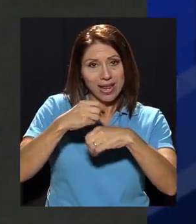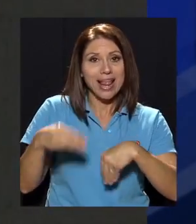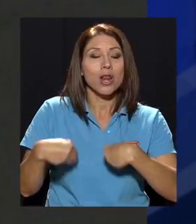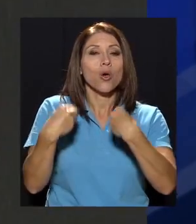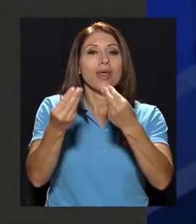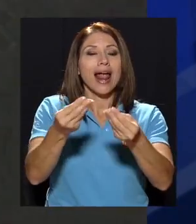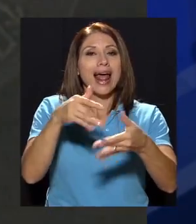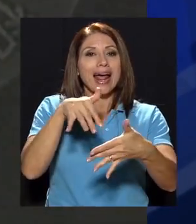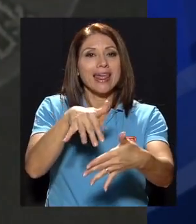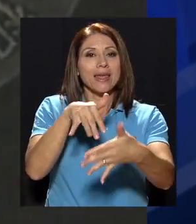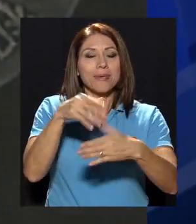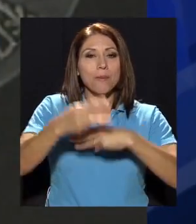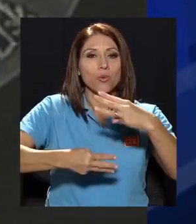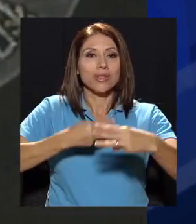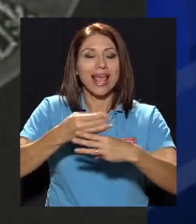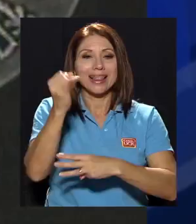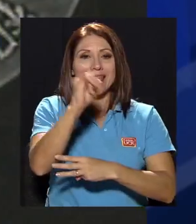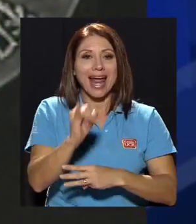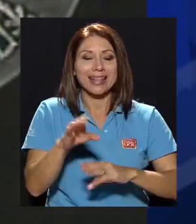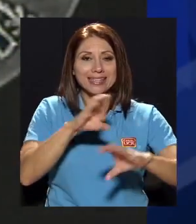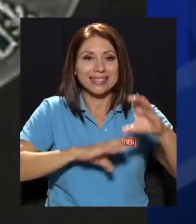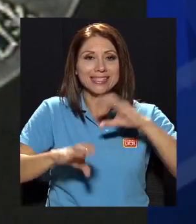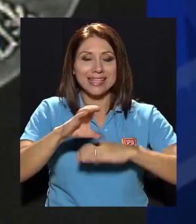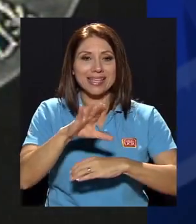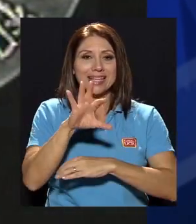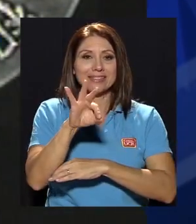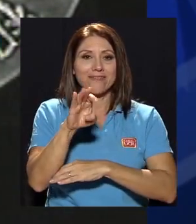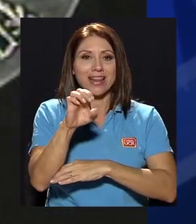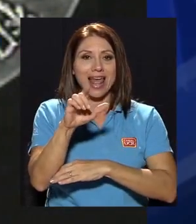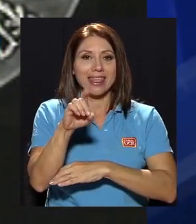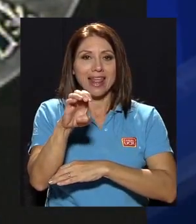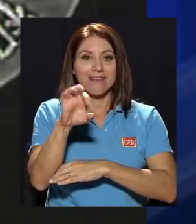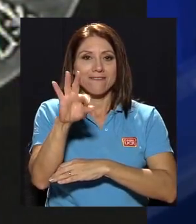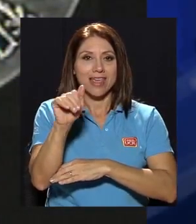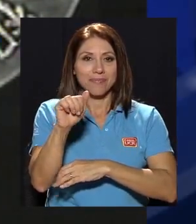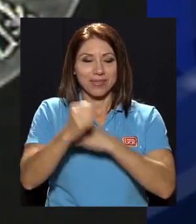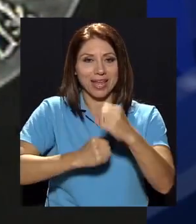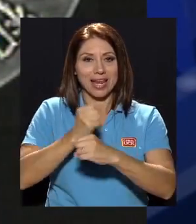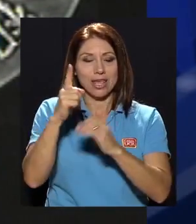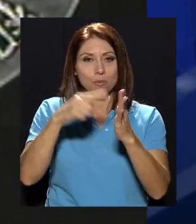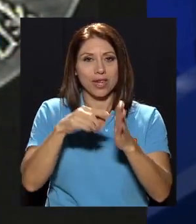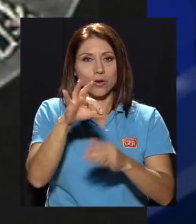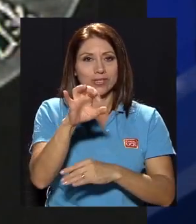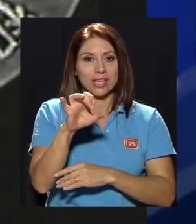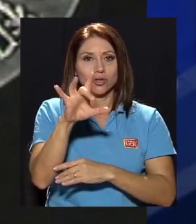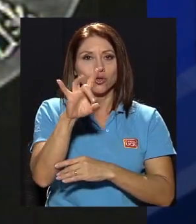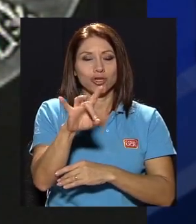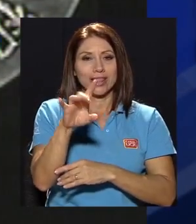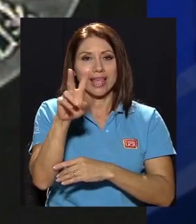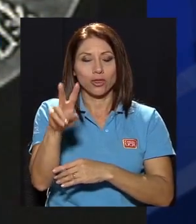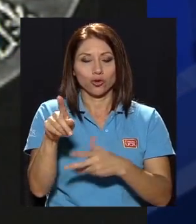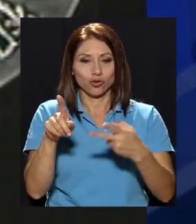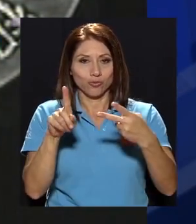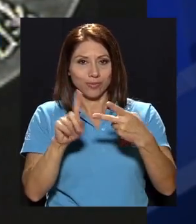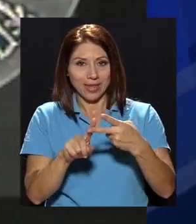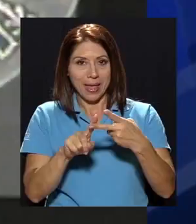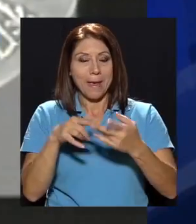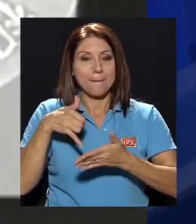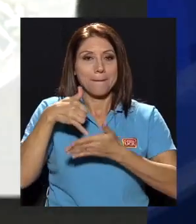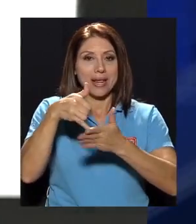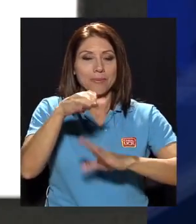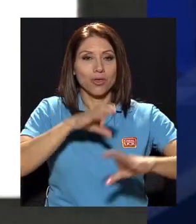de Artes y Ciencias de Filadelfia en 1982, y el Premio de Ciencia